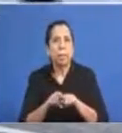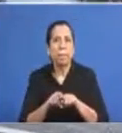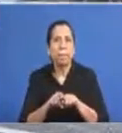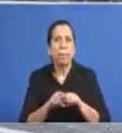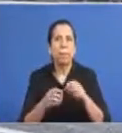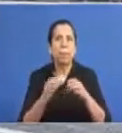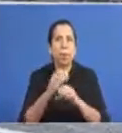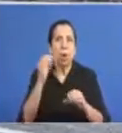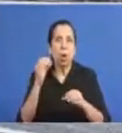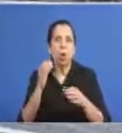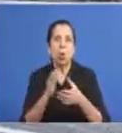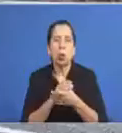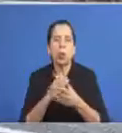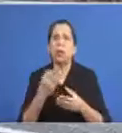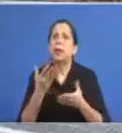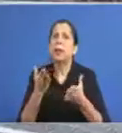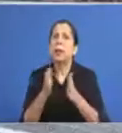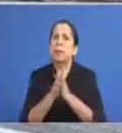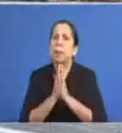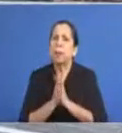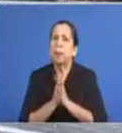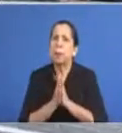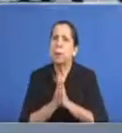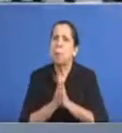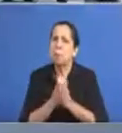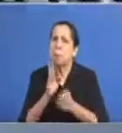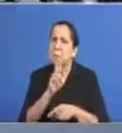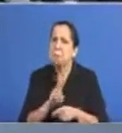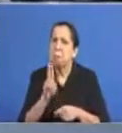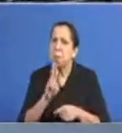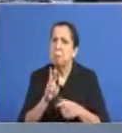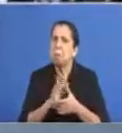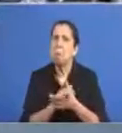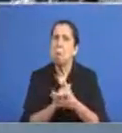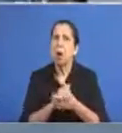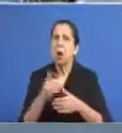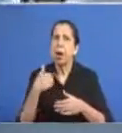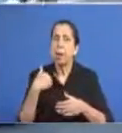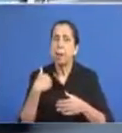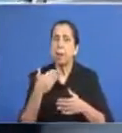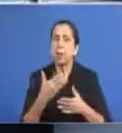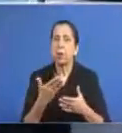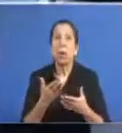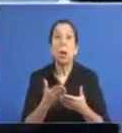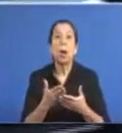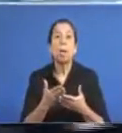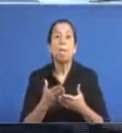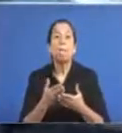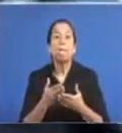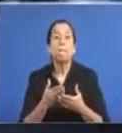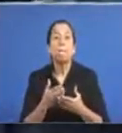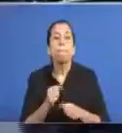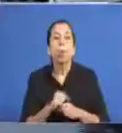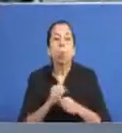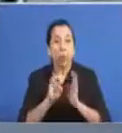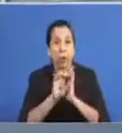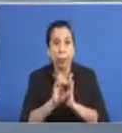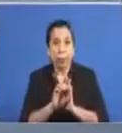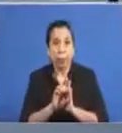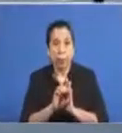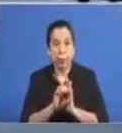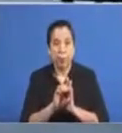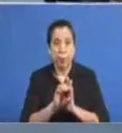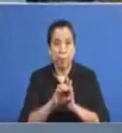pedimos a los usuarios? Que no se suban. ¿Por qué? Porque hemos tenido casos. Para ponerte ejemplo, en el